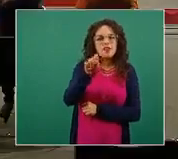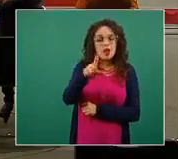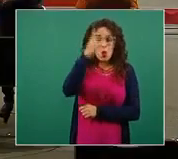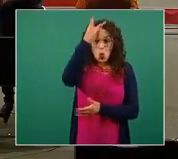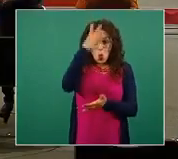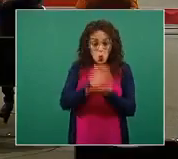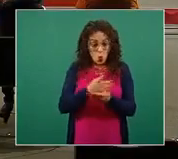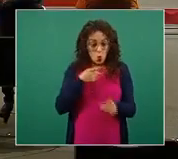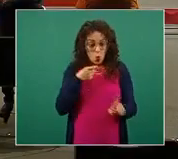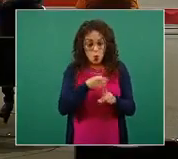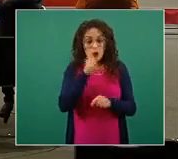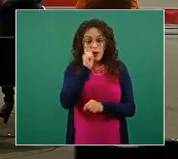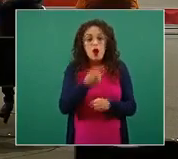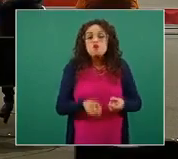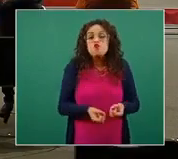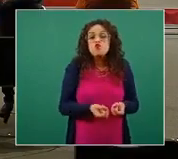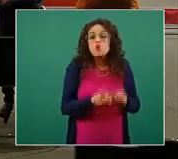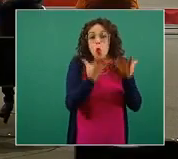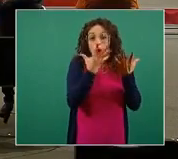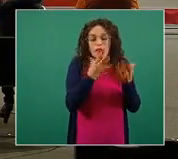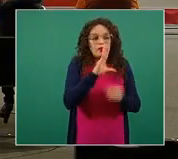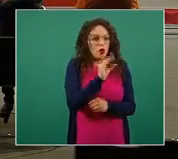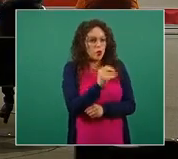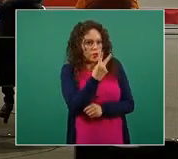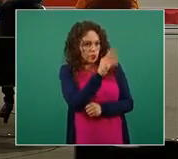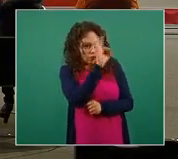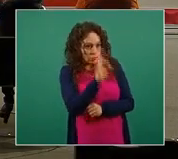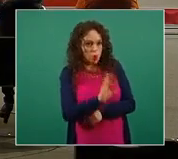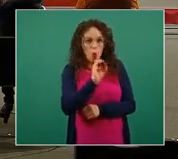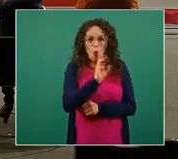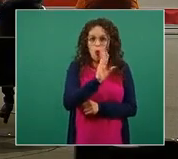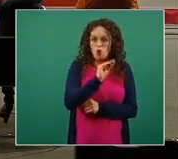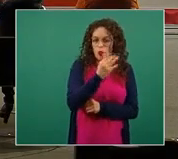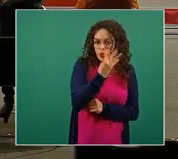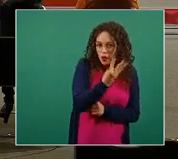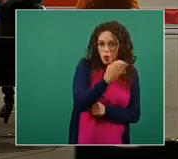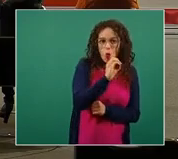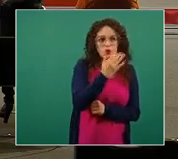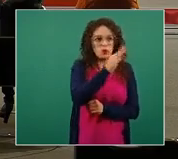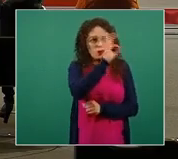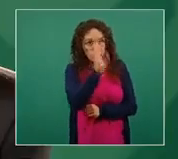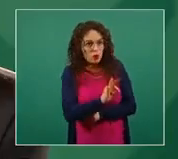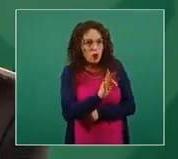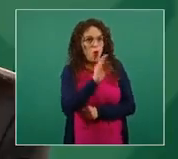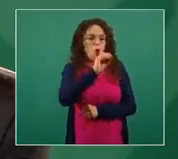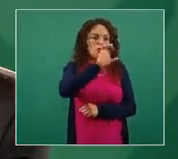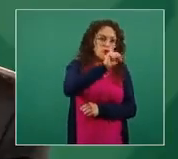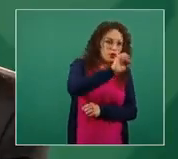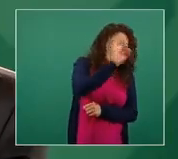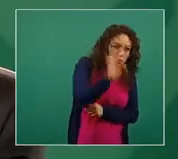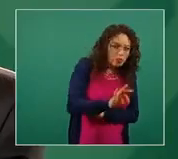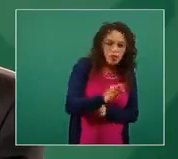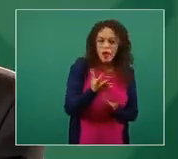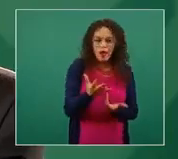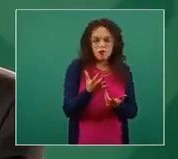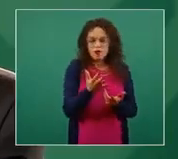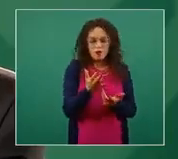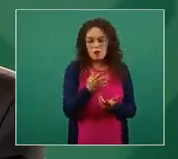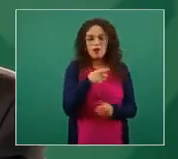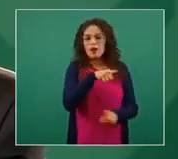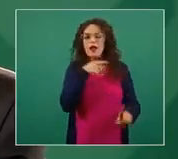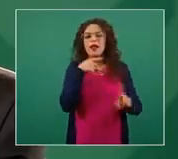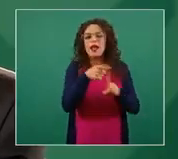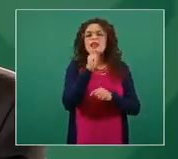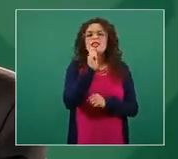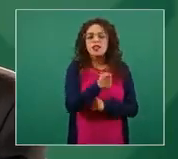la magnitud de la eficacia, 92%, 94%, 50%, 60%. Se refiere